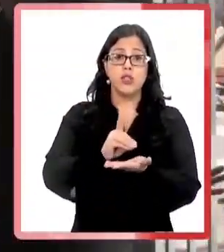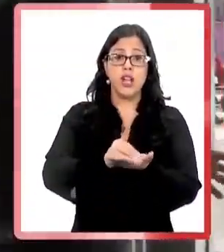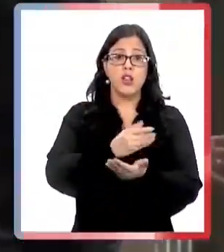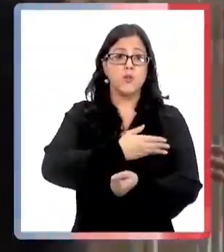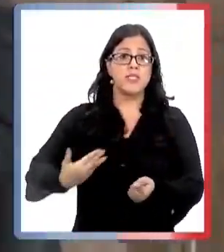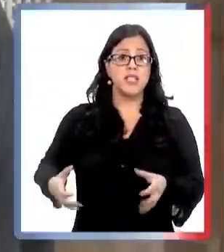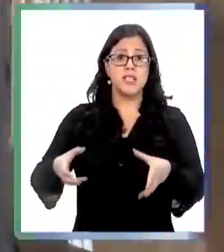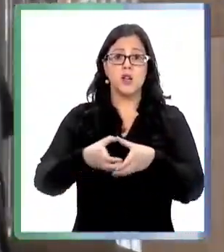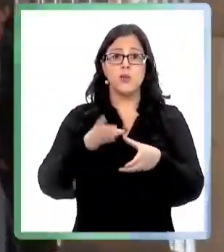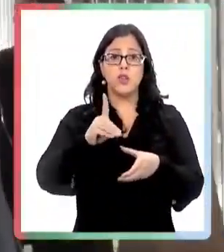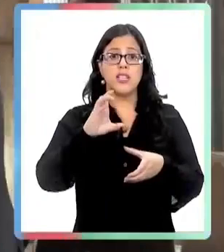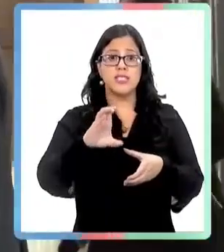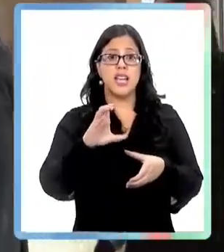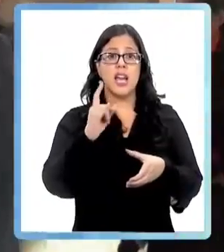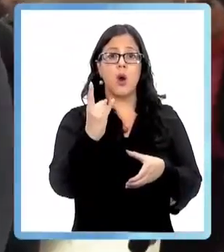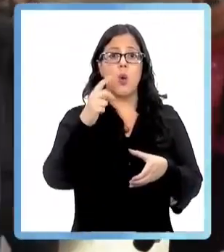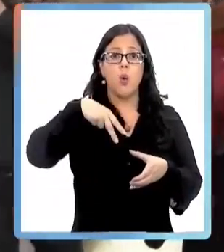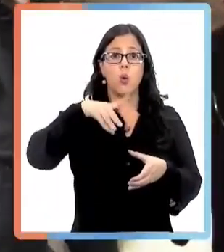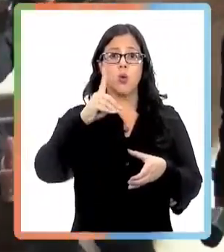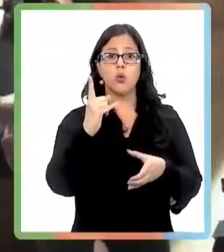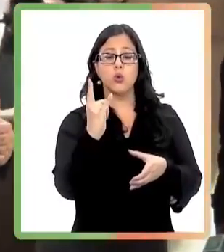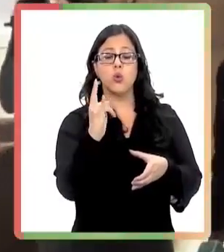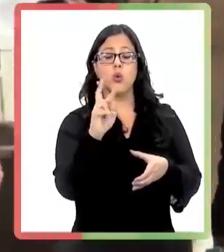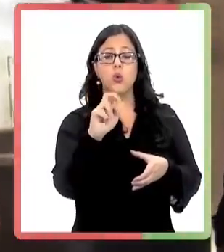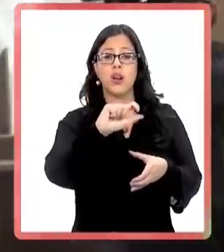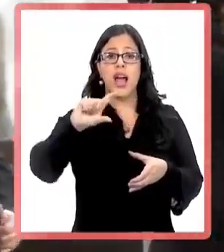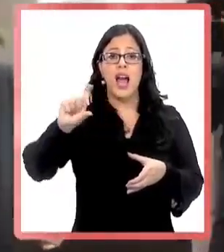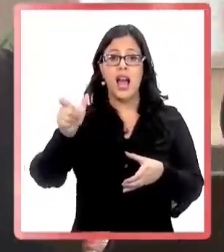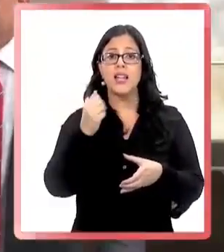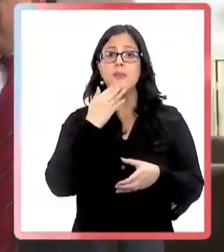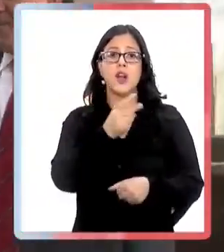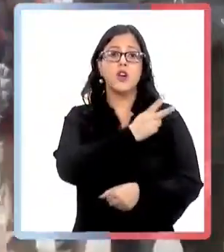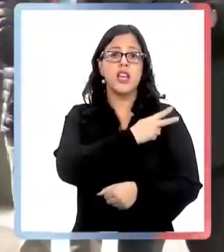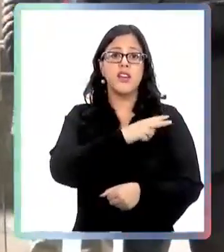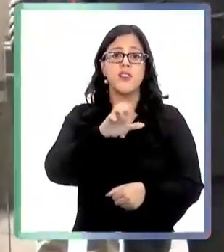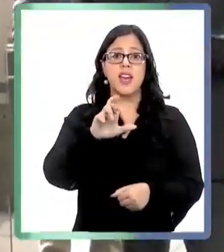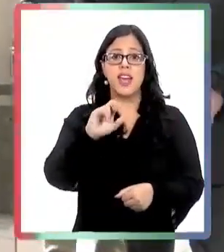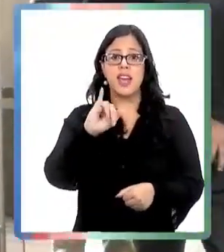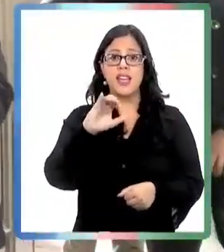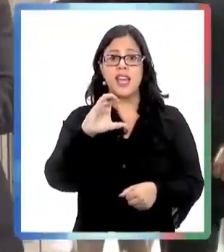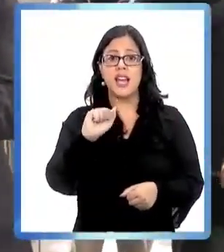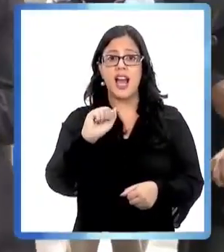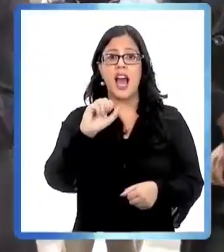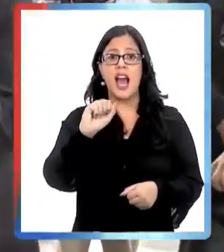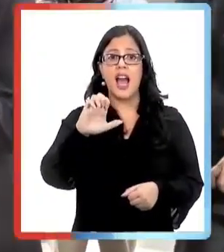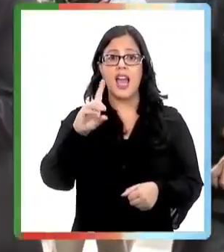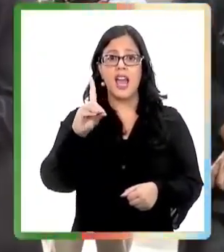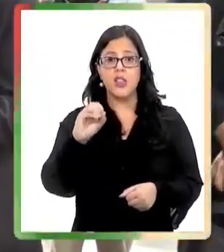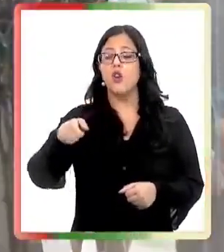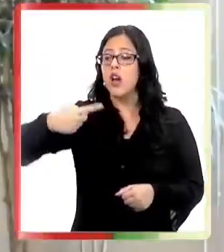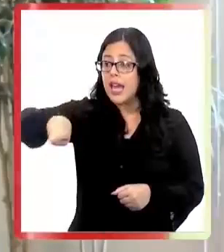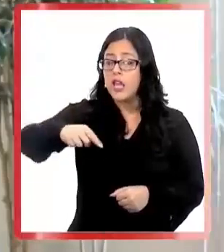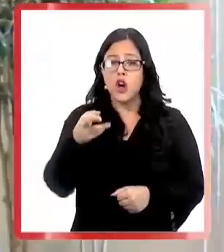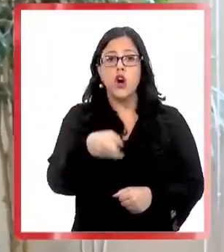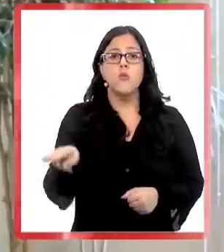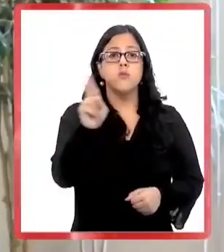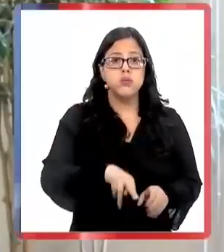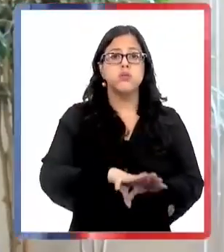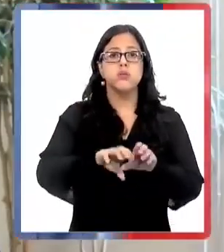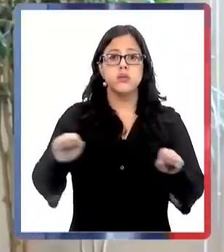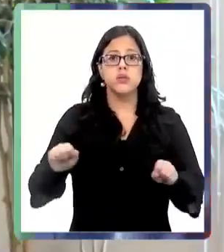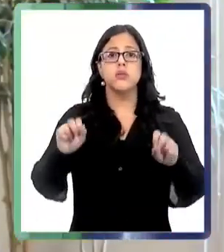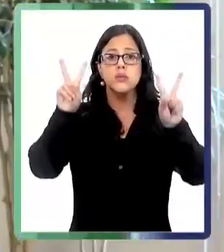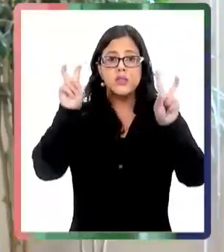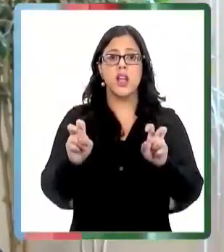presidente de la Democracia Cristiana, Alberto Undurraga, y con el jefe de la bancada de diputados de dicho partido, Erika Edo, quienes nos